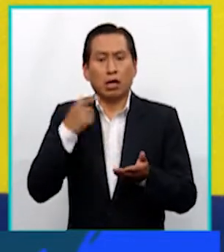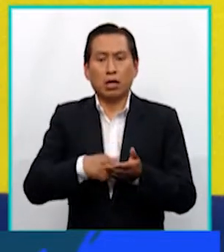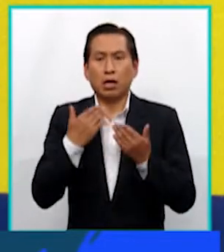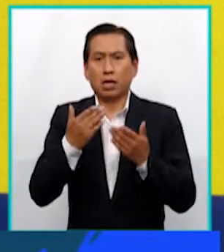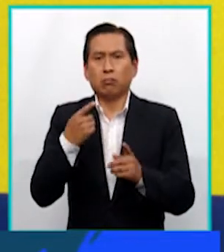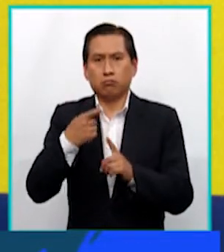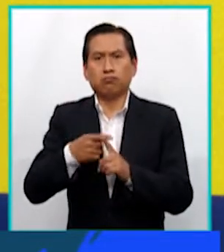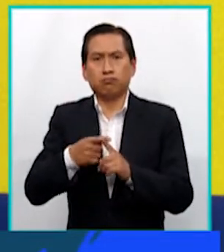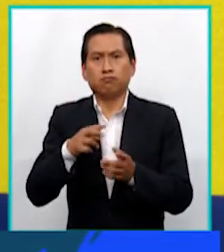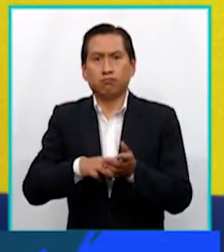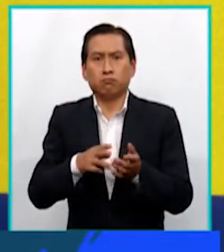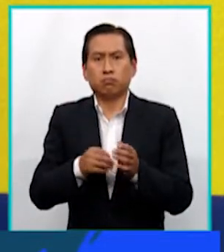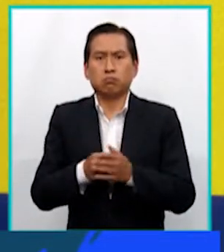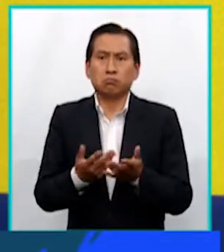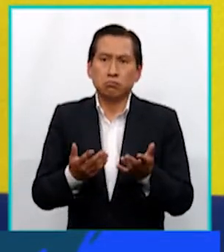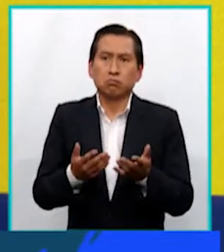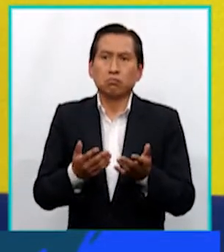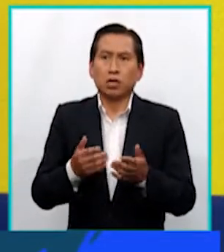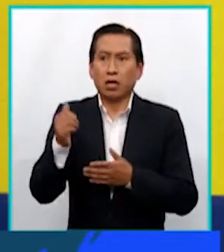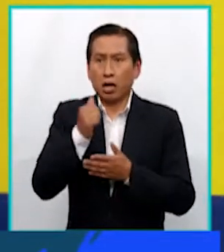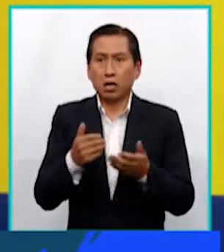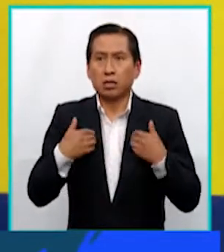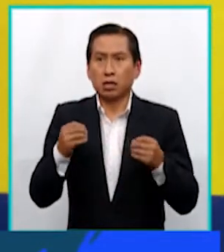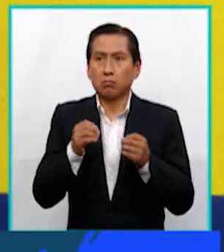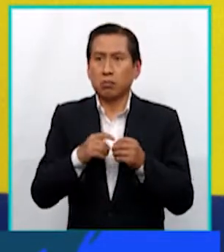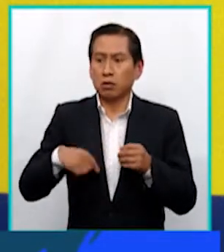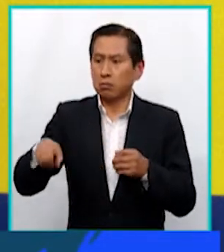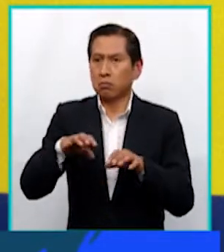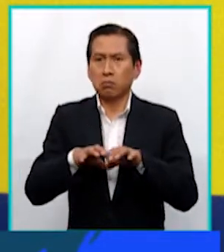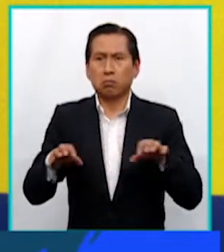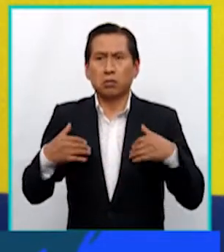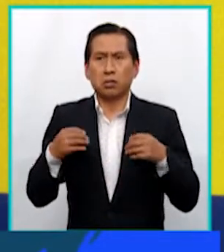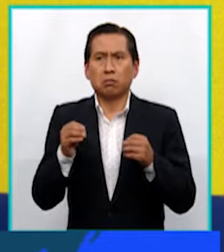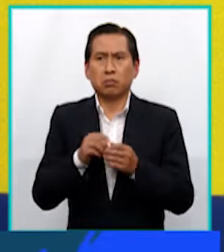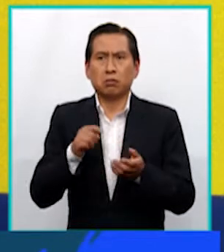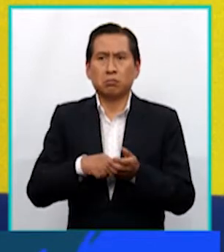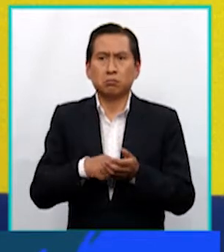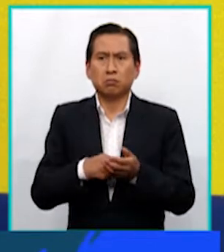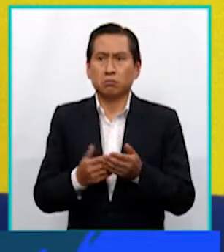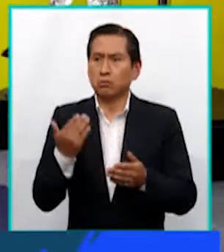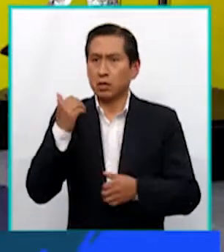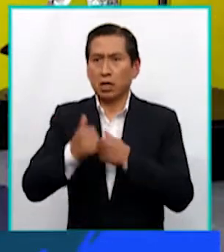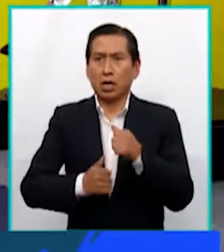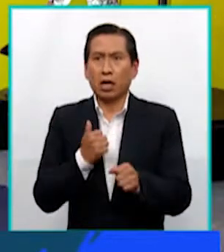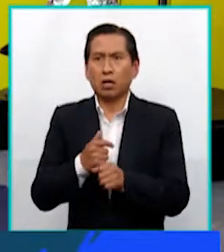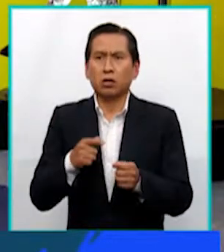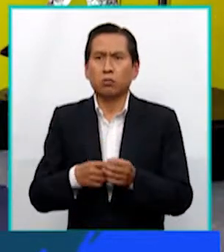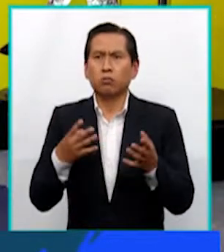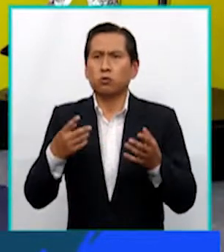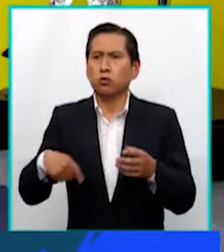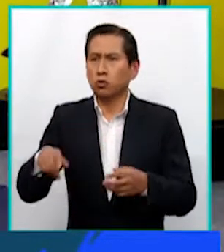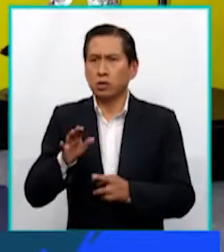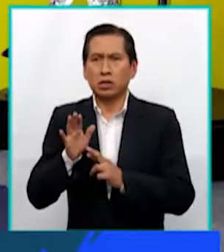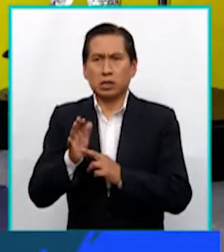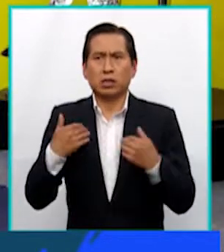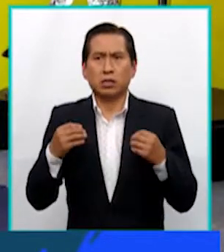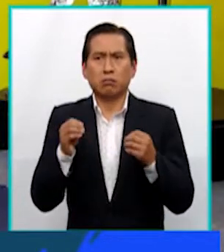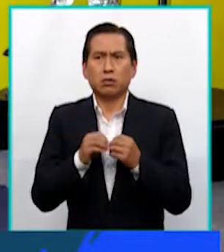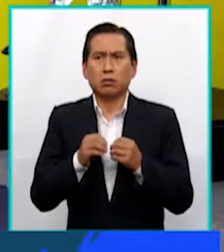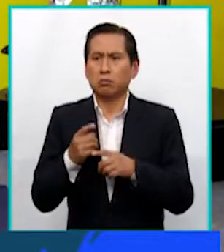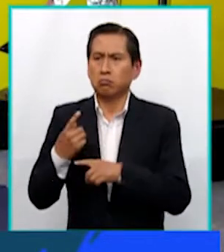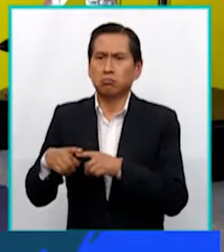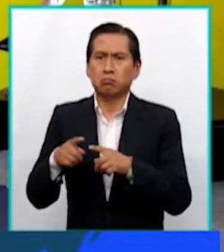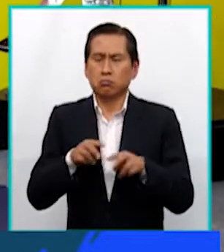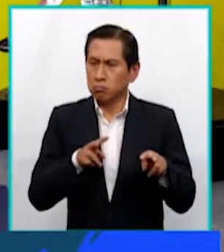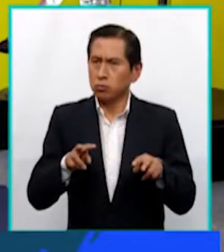agradece, porque normalmente desde el arte ha habido una separación en los últimos años de muchos representantes que dijeron no,